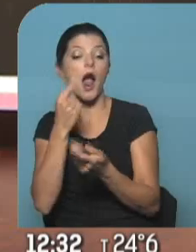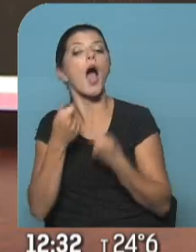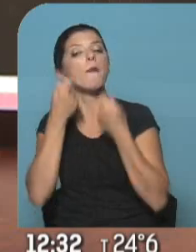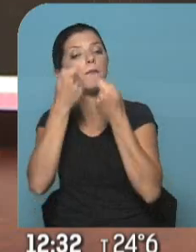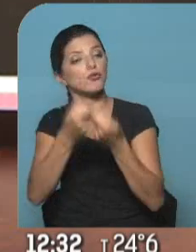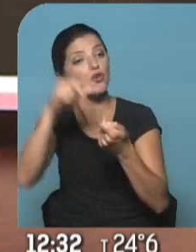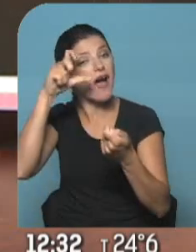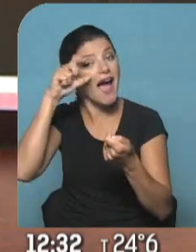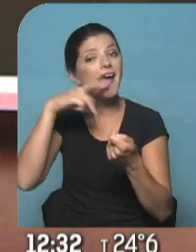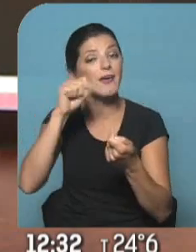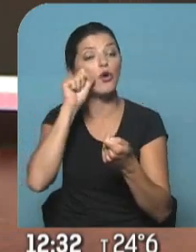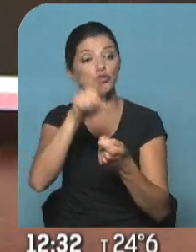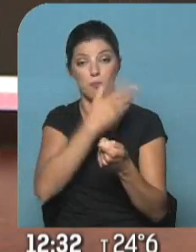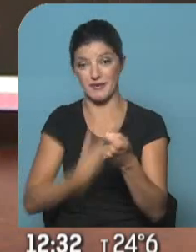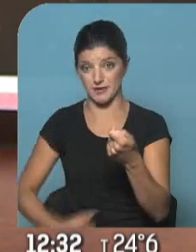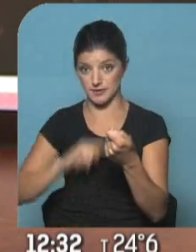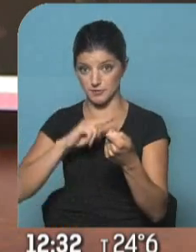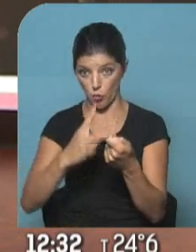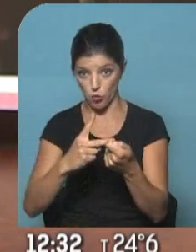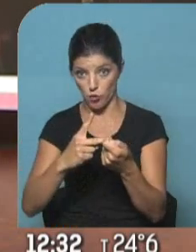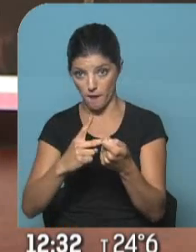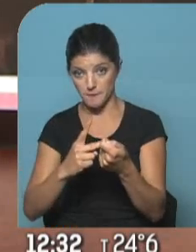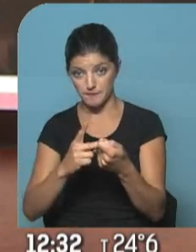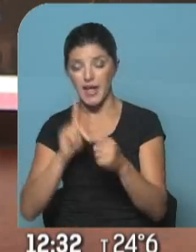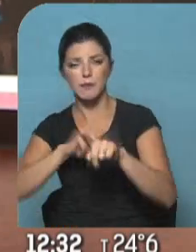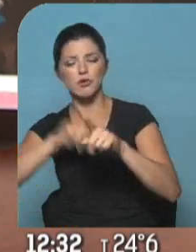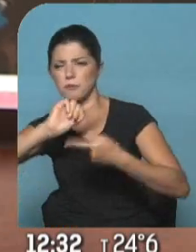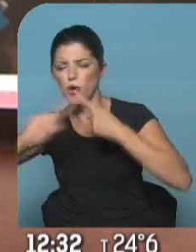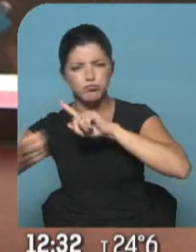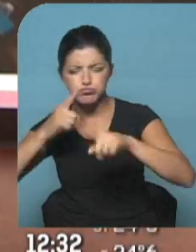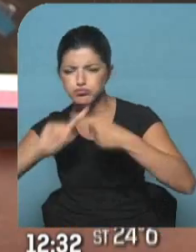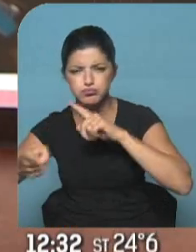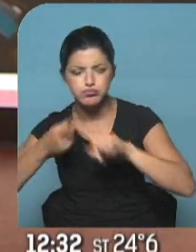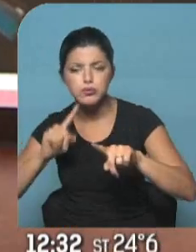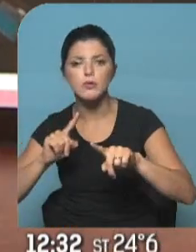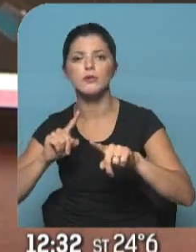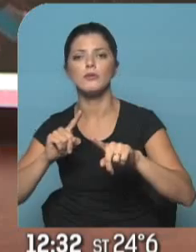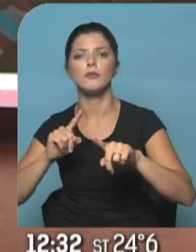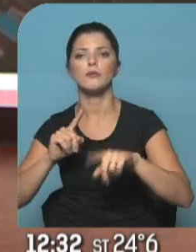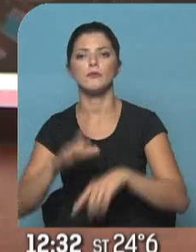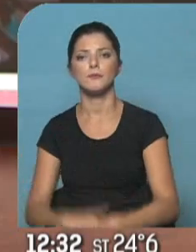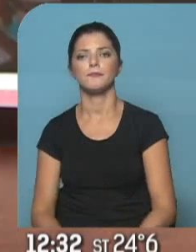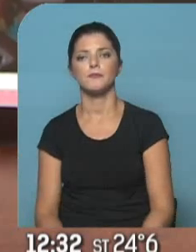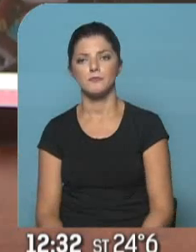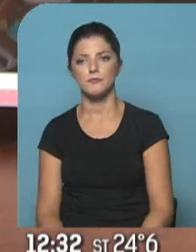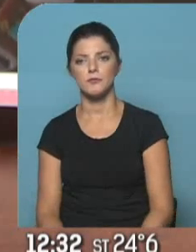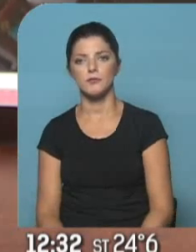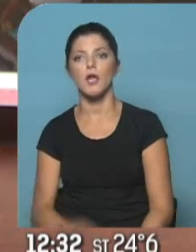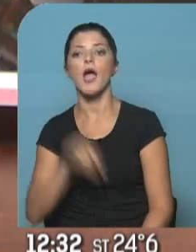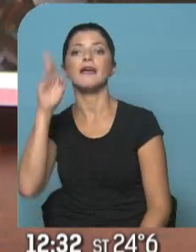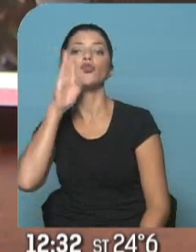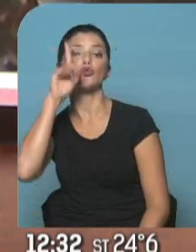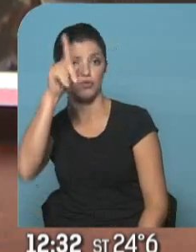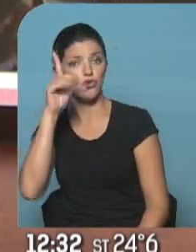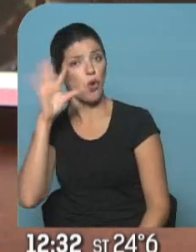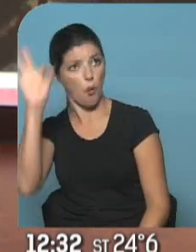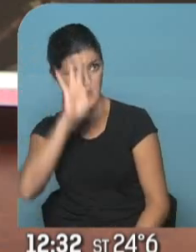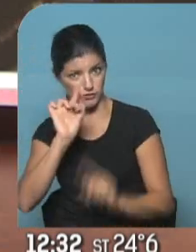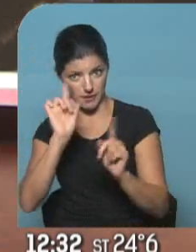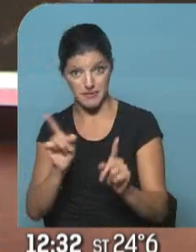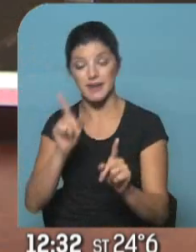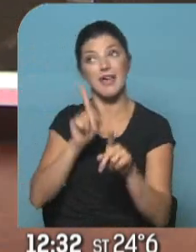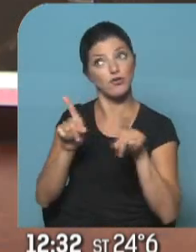su vicepresidente. Dentro de esta controversia ni siquiera estuvo ausente la opinión del gobierno de Estados Unidos. Hubo una respuesta de